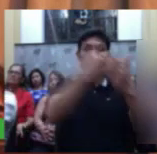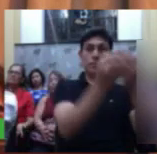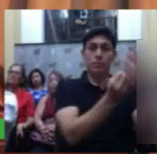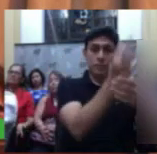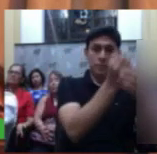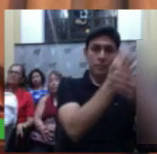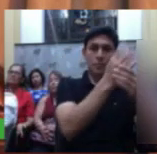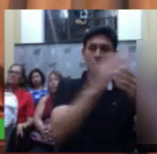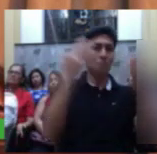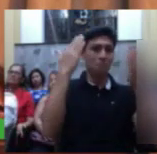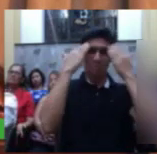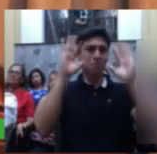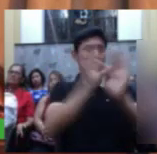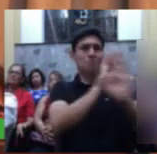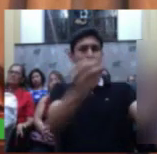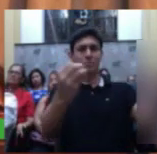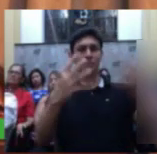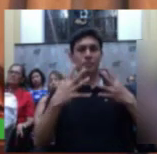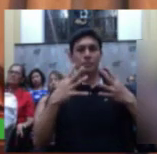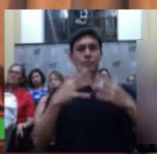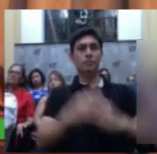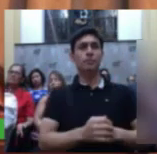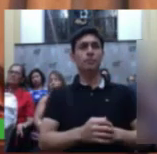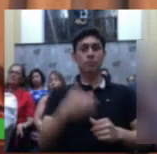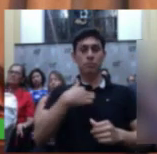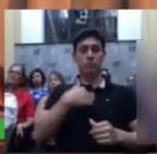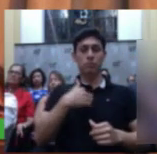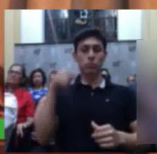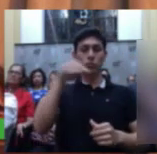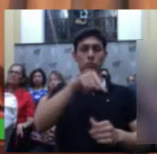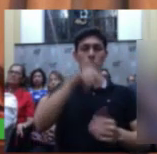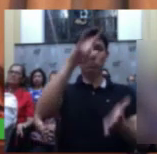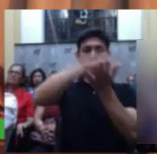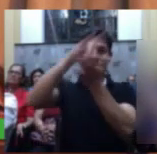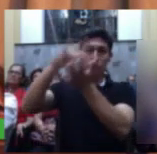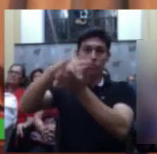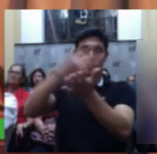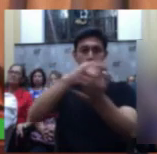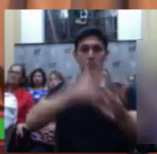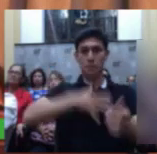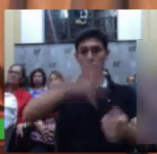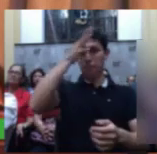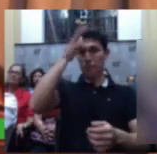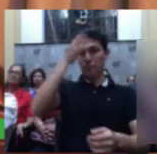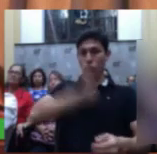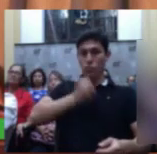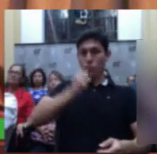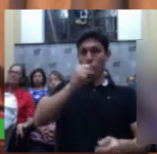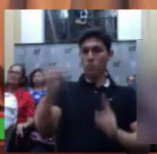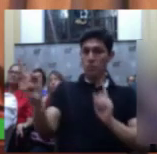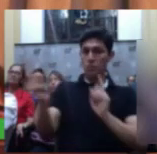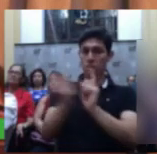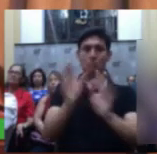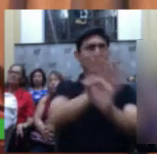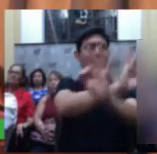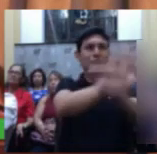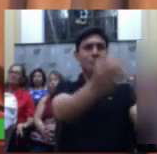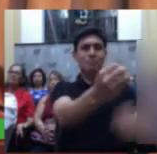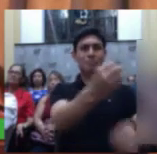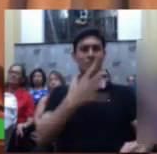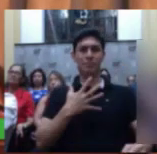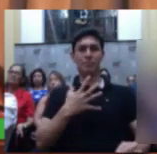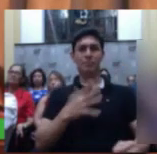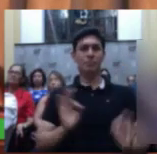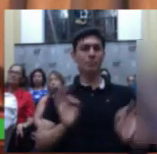ningún aviso. Fueron a recibirme al aeropuerto mi padre, mi suegro y algunos amigos. Ninguno me comunicó tan